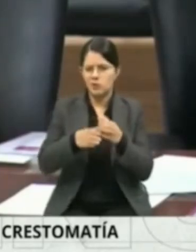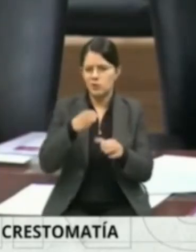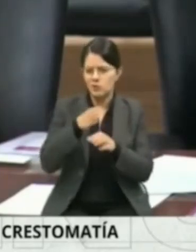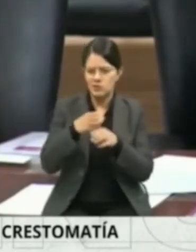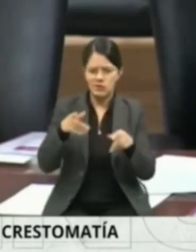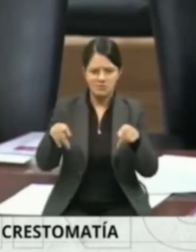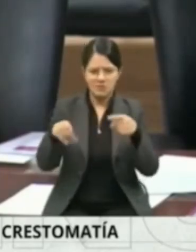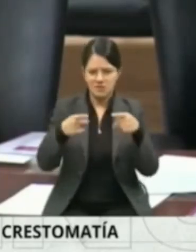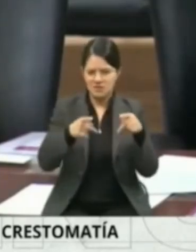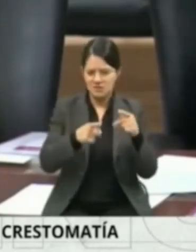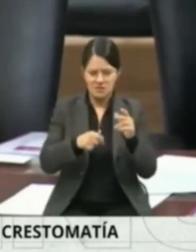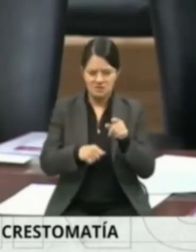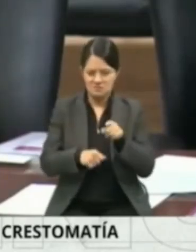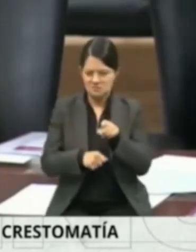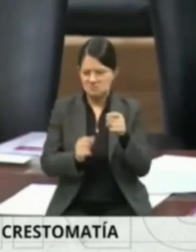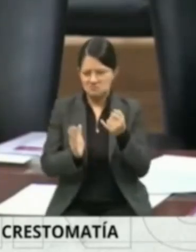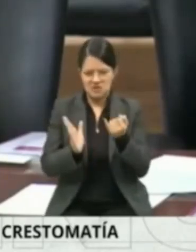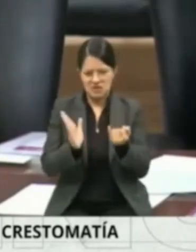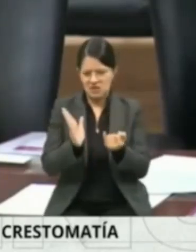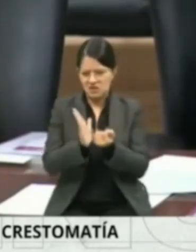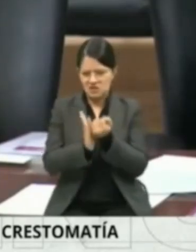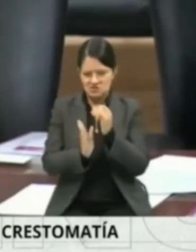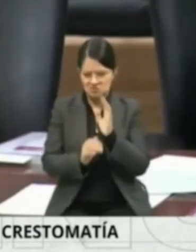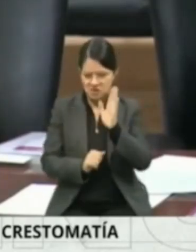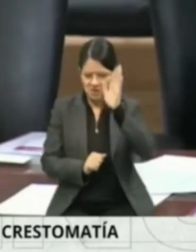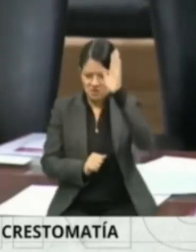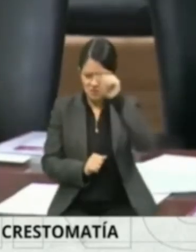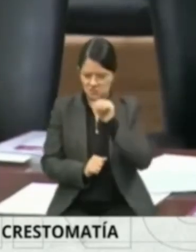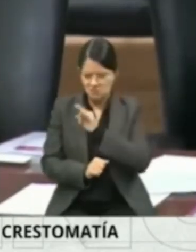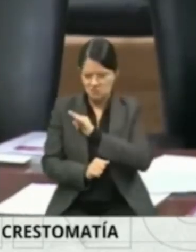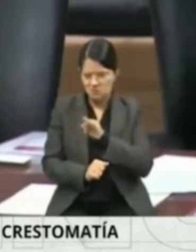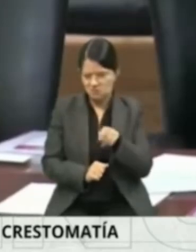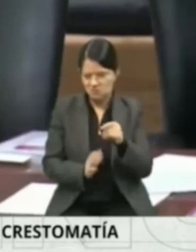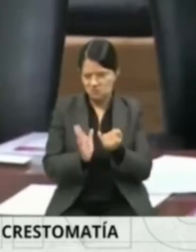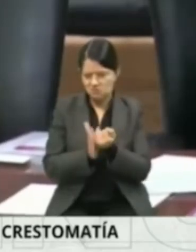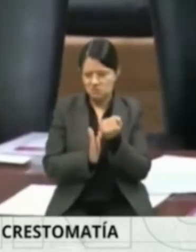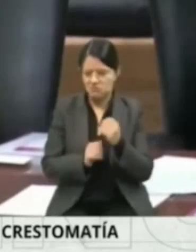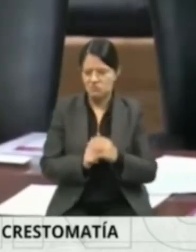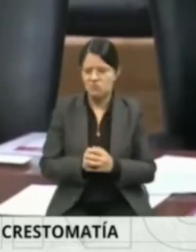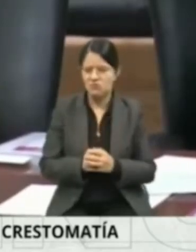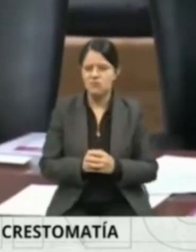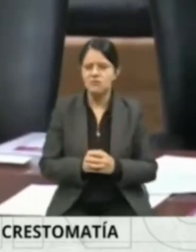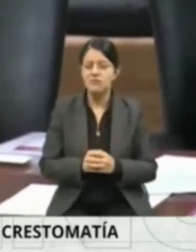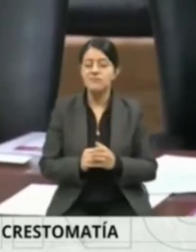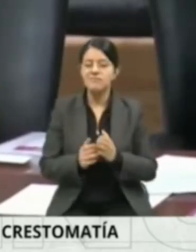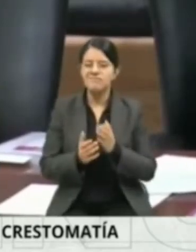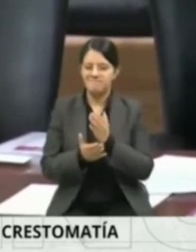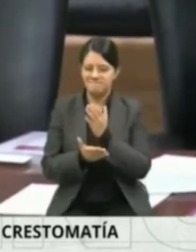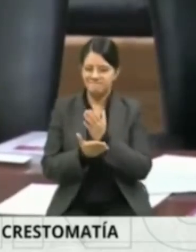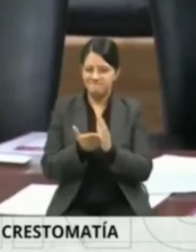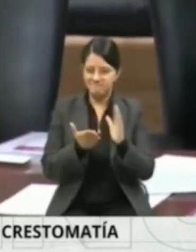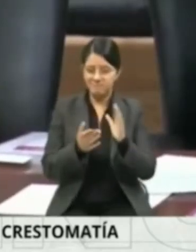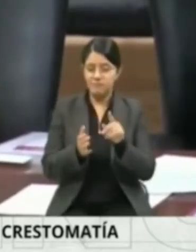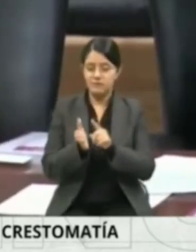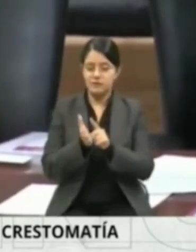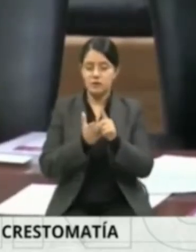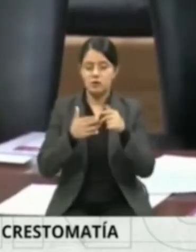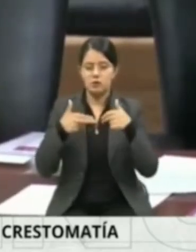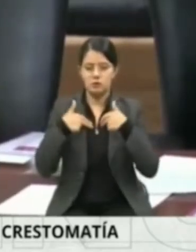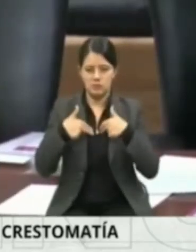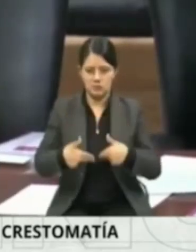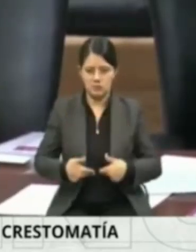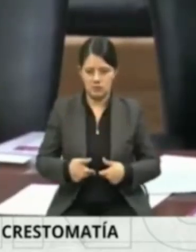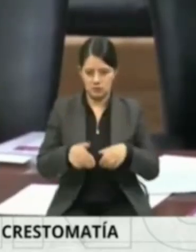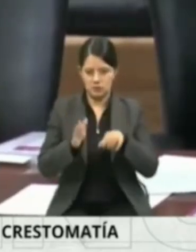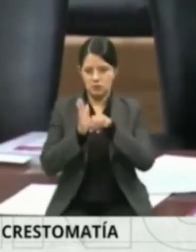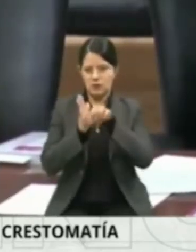eh lo que les acomode y por otro lado Pues los Derechos Humanos como el del